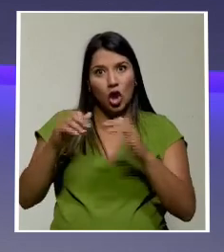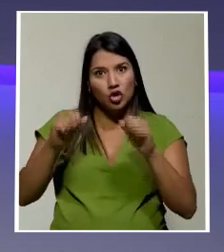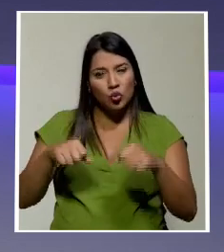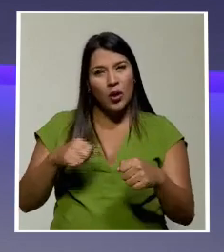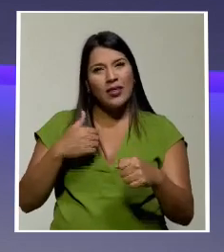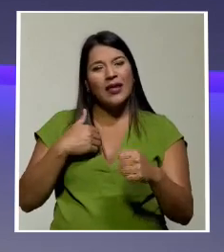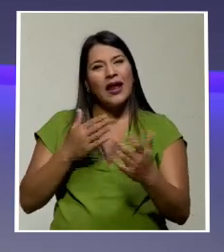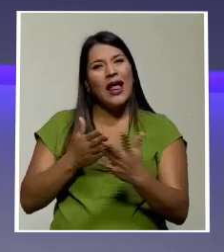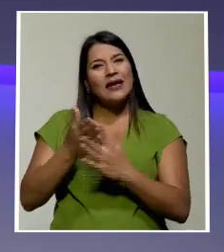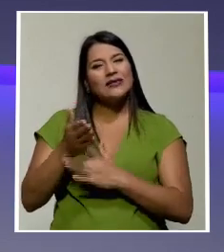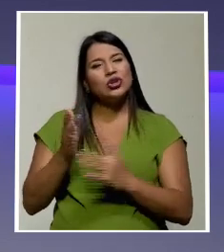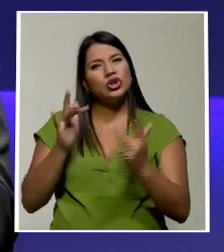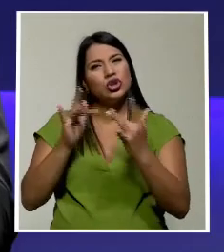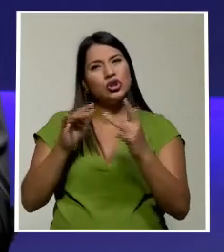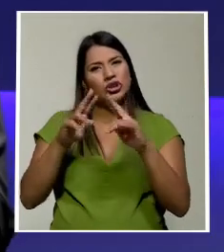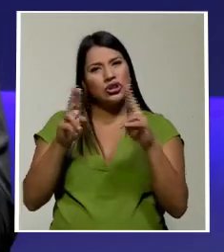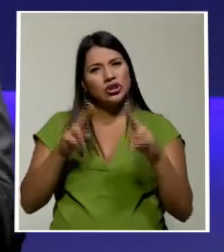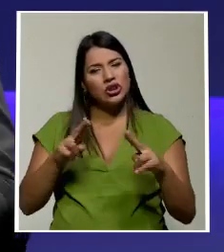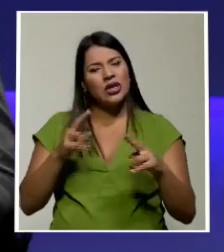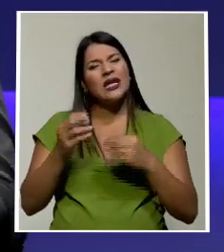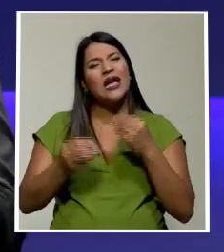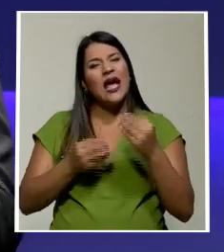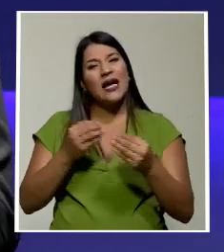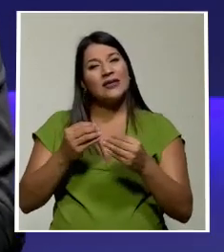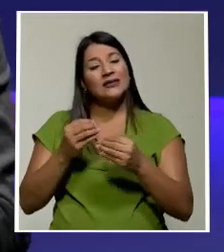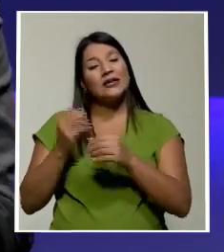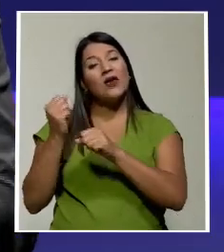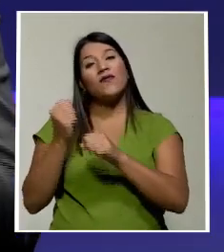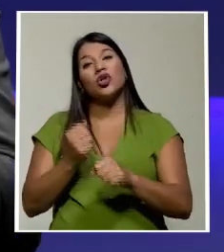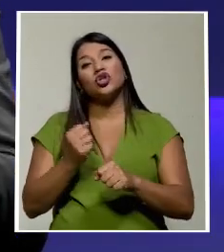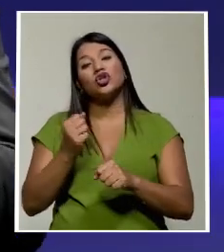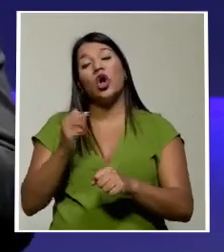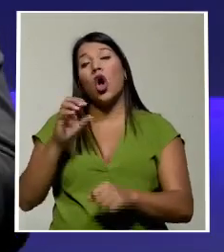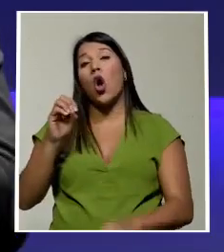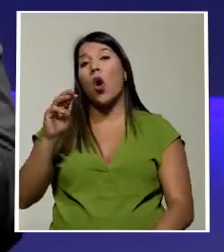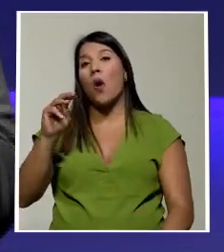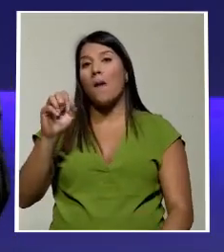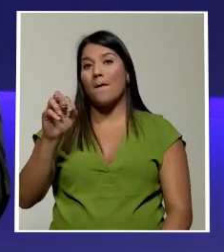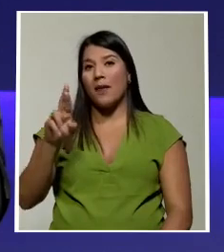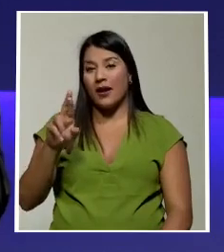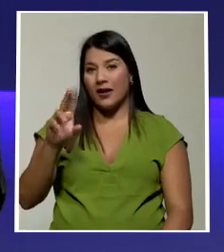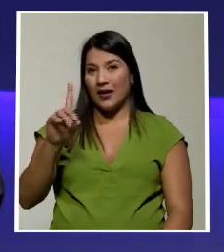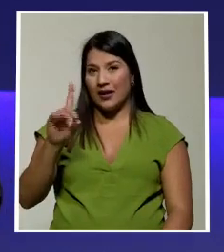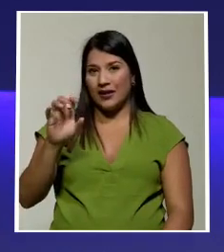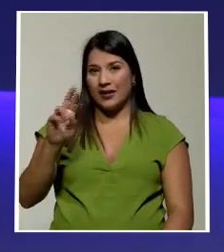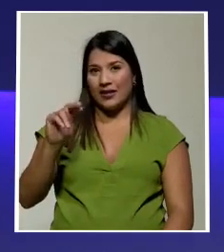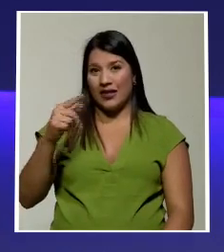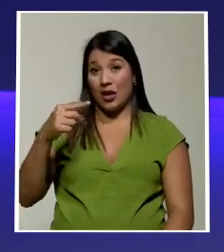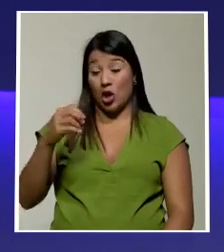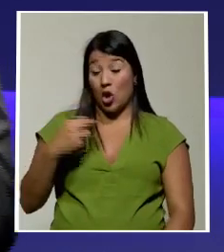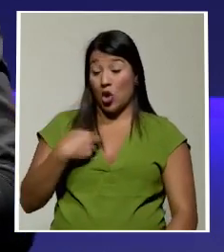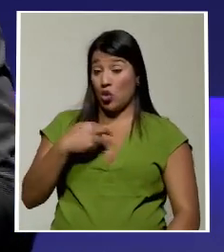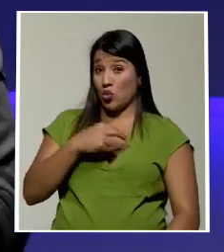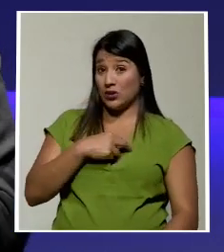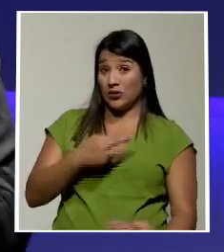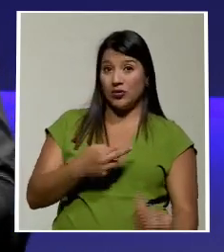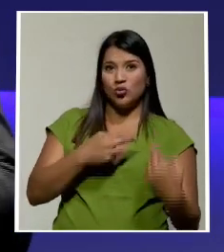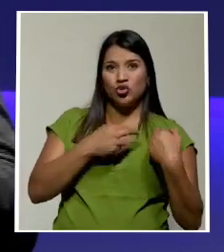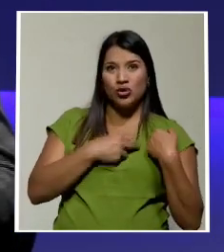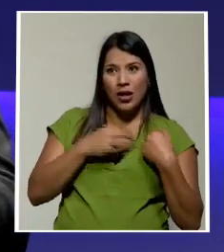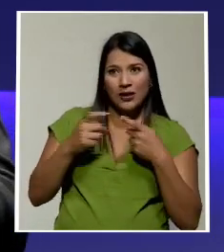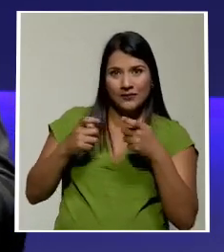de la Fundación Omar Dengo? Nuestro rol era de una unidad ejecutora, que además su rol se va adaptando a las diferentes etapas del